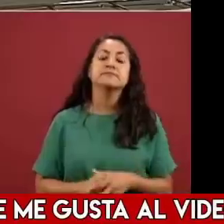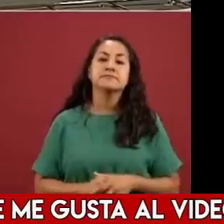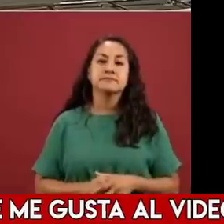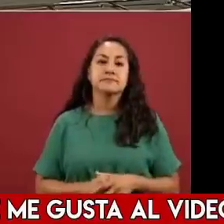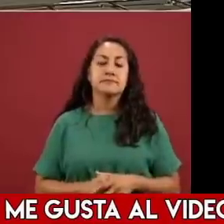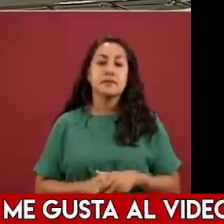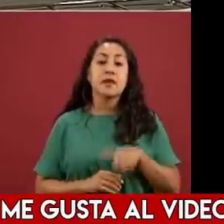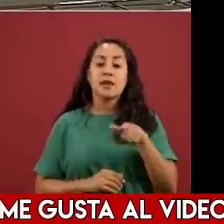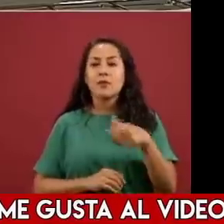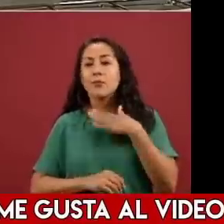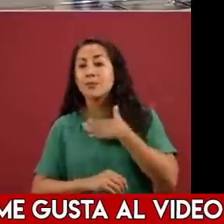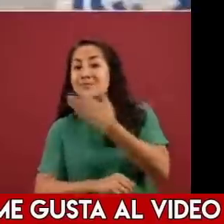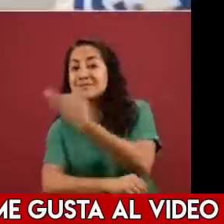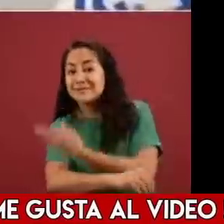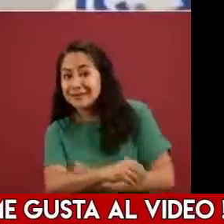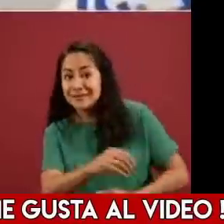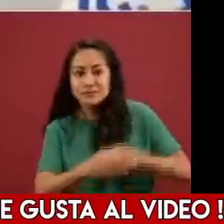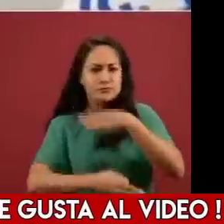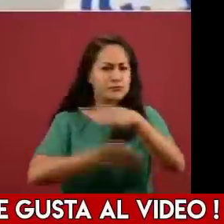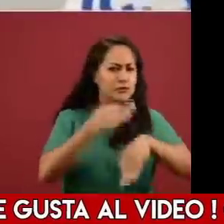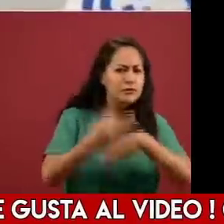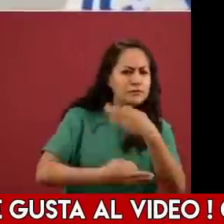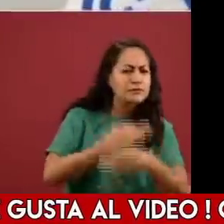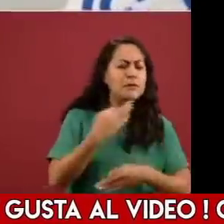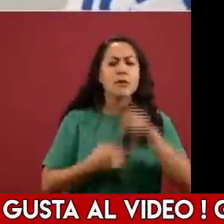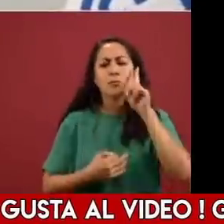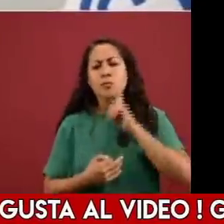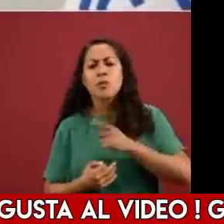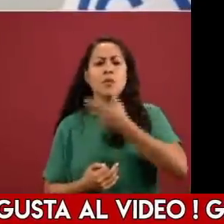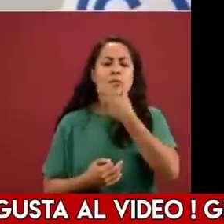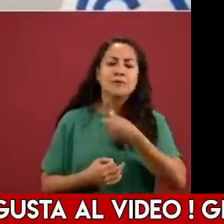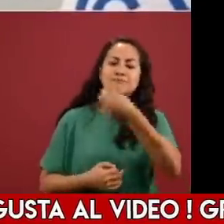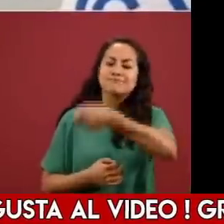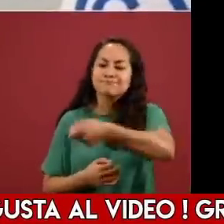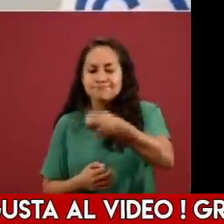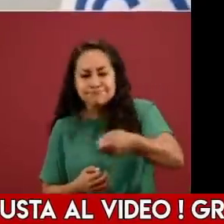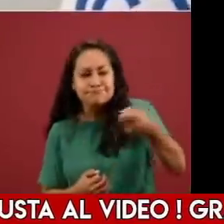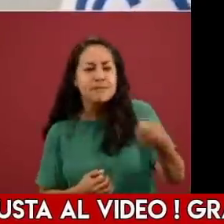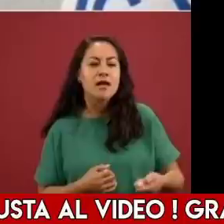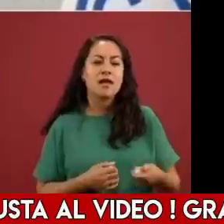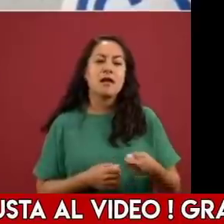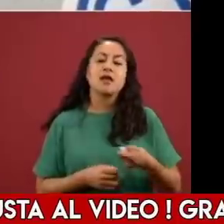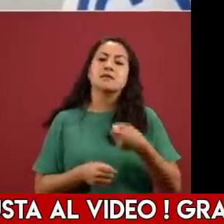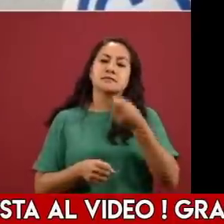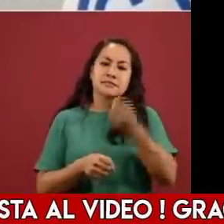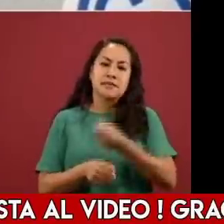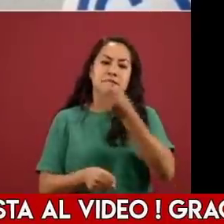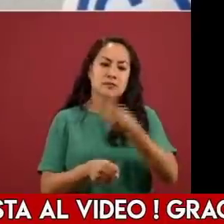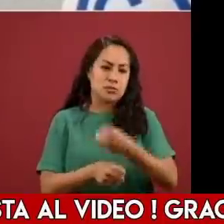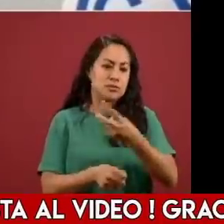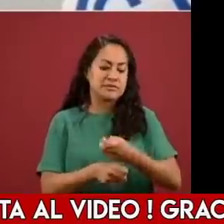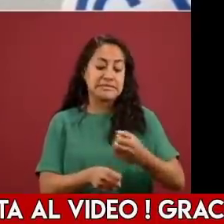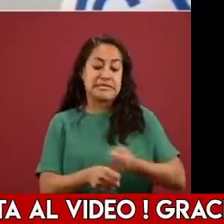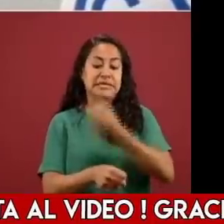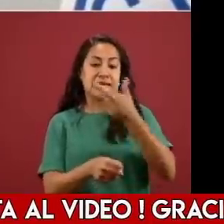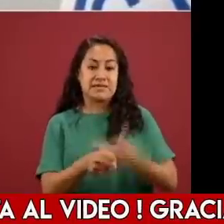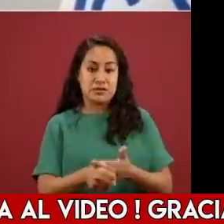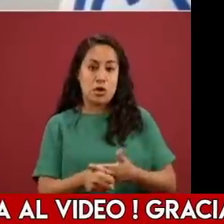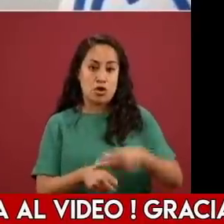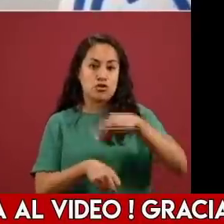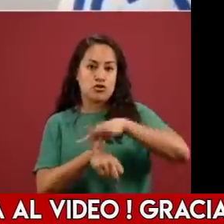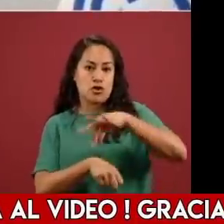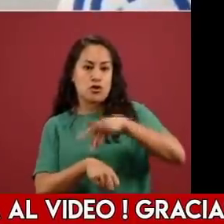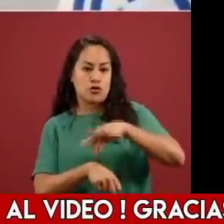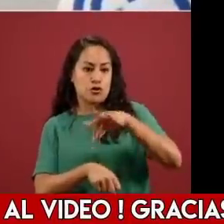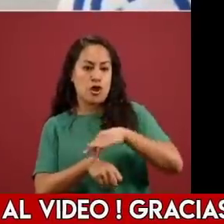manera especial al subsecretario lópez gatel a todas las autoridades del sector salud y a su gobierno robledo con